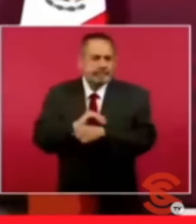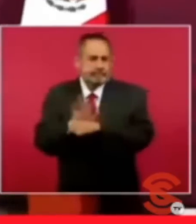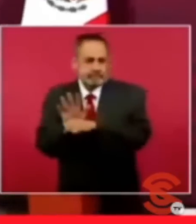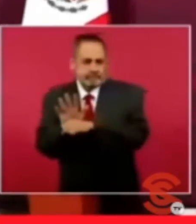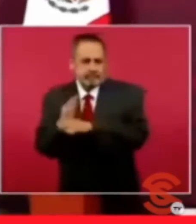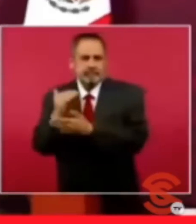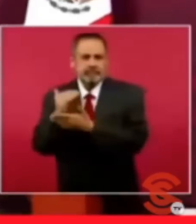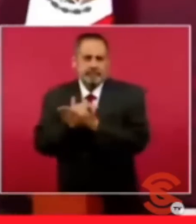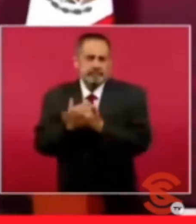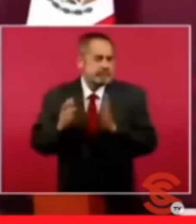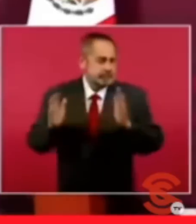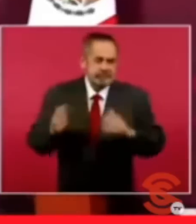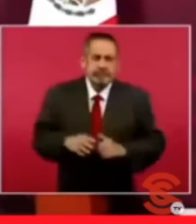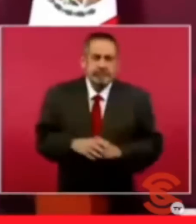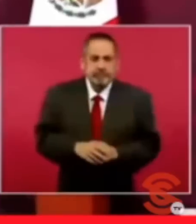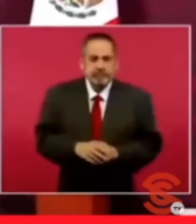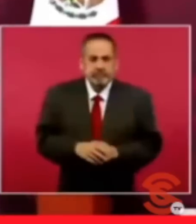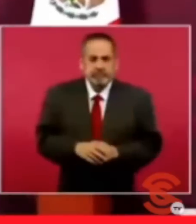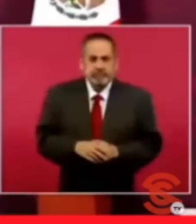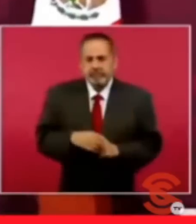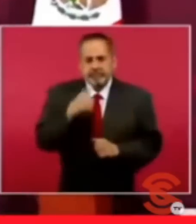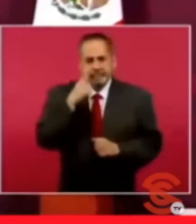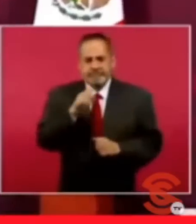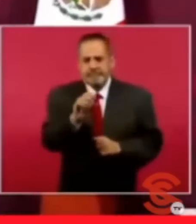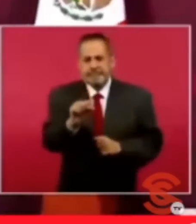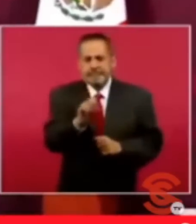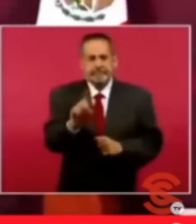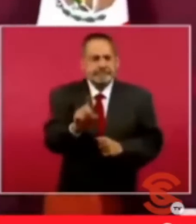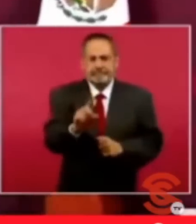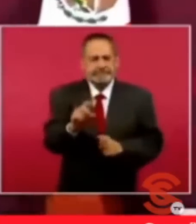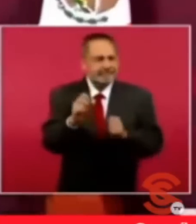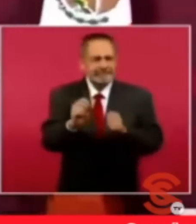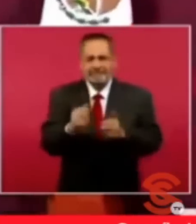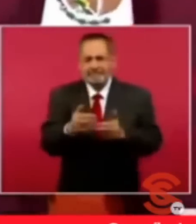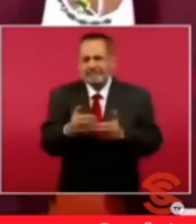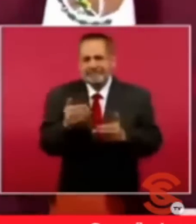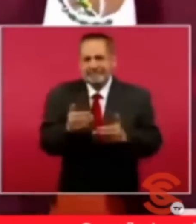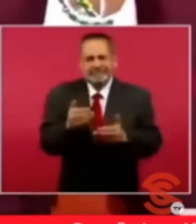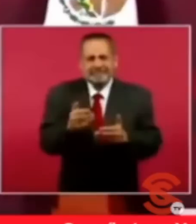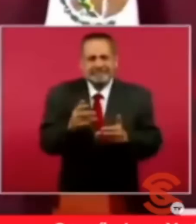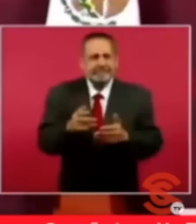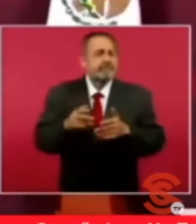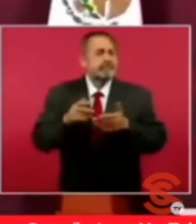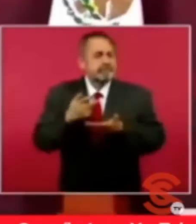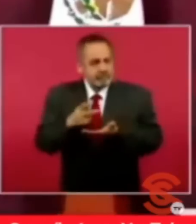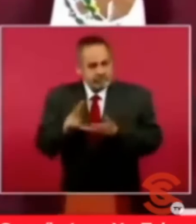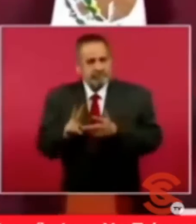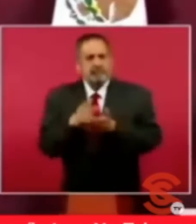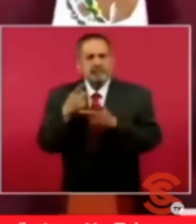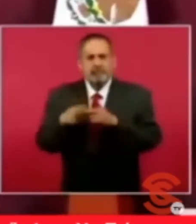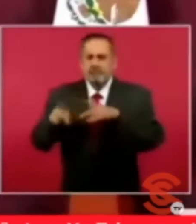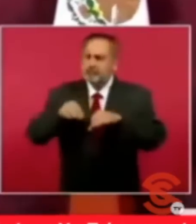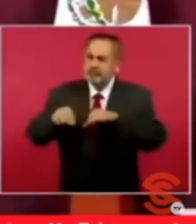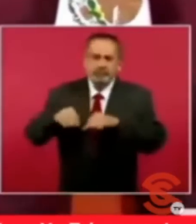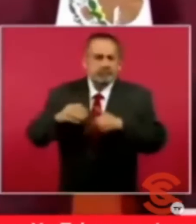COVID. Seguramente, pues antes del fin de semana ya reanudará sus actividades de